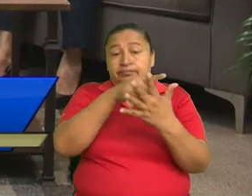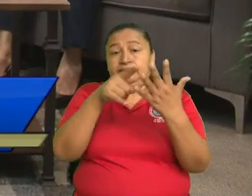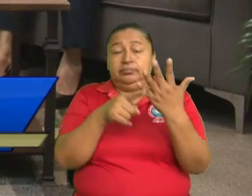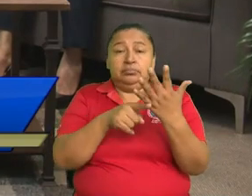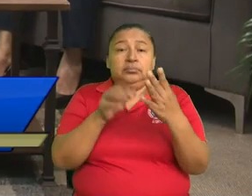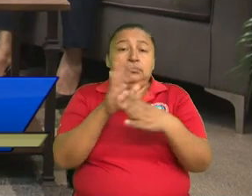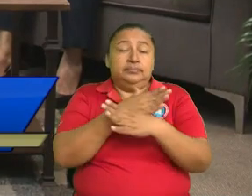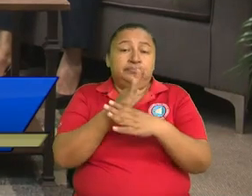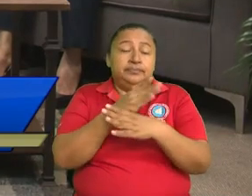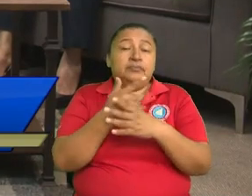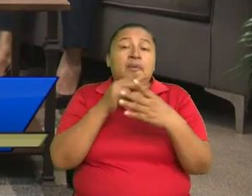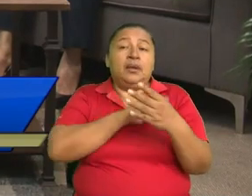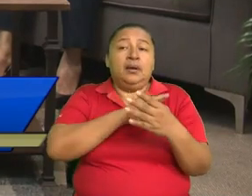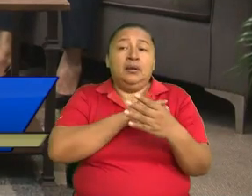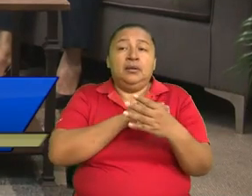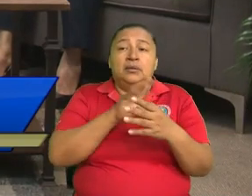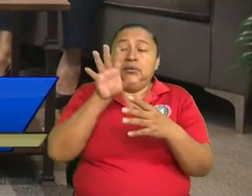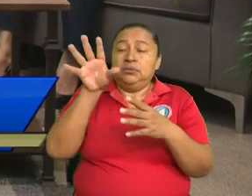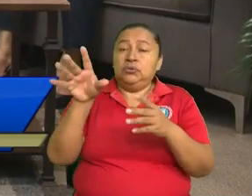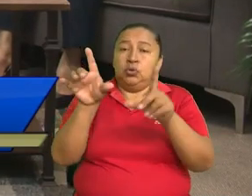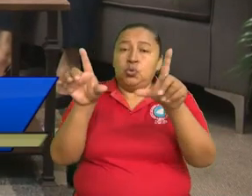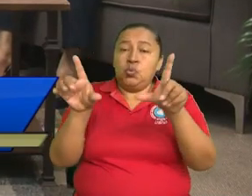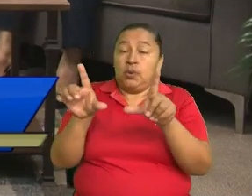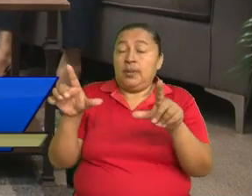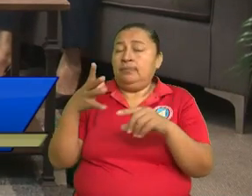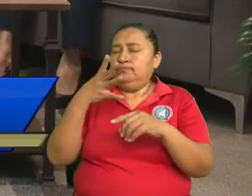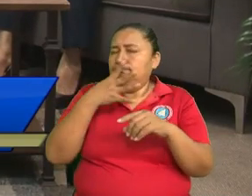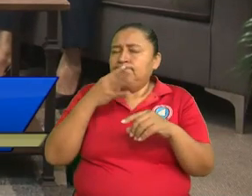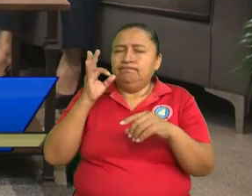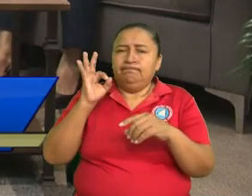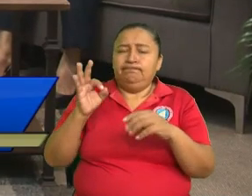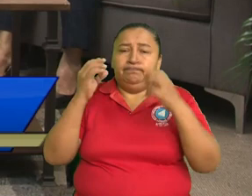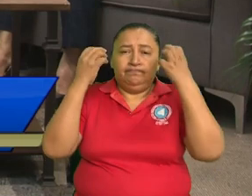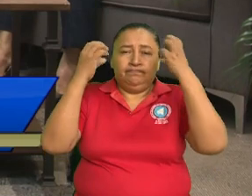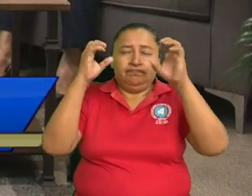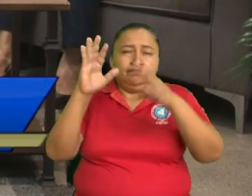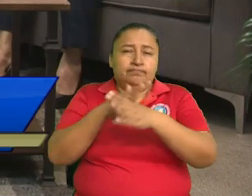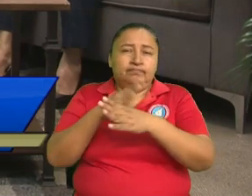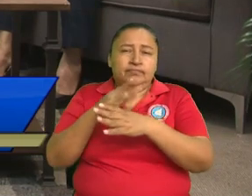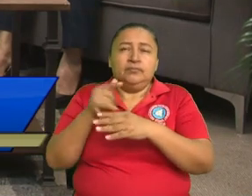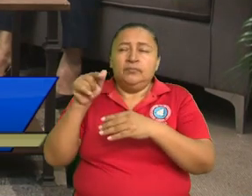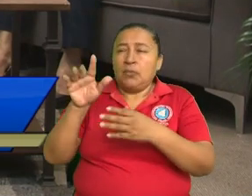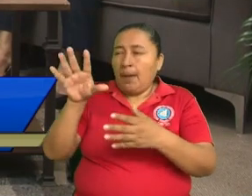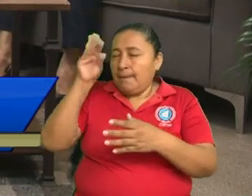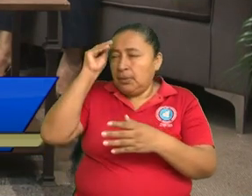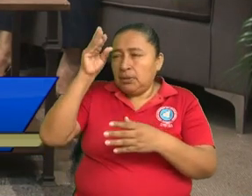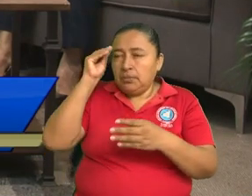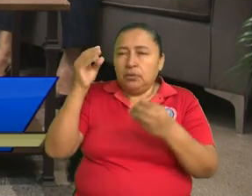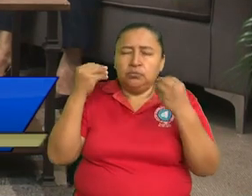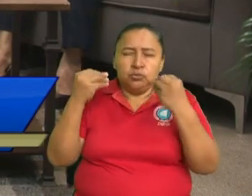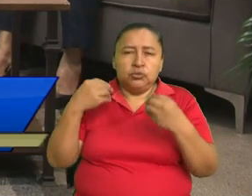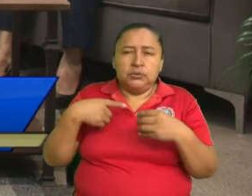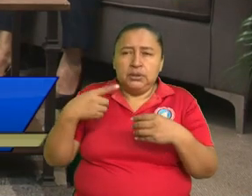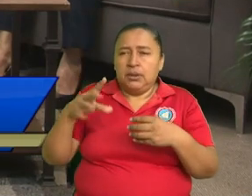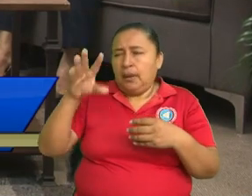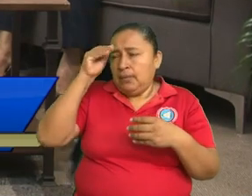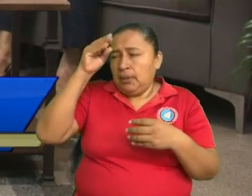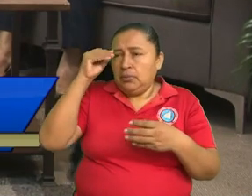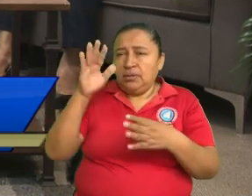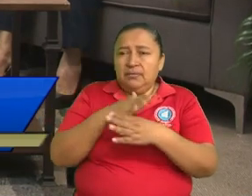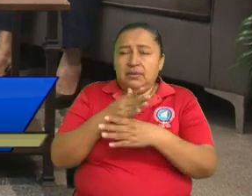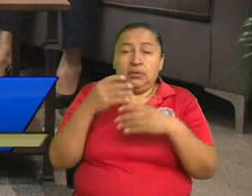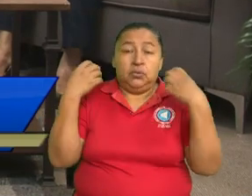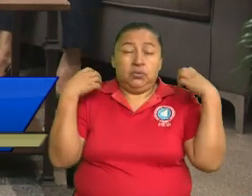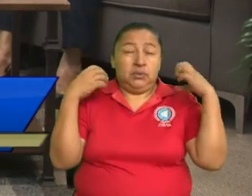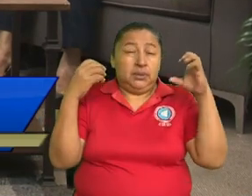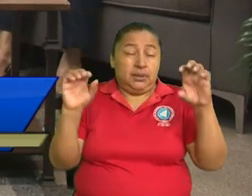de la diferencia tenemos estas zonas riquísimas en cultura, donde hemos aprendido y aprendemos diario de todo lo que es Costa